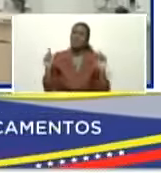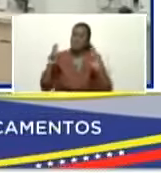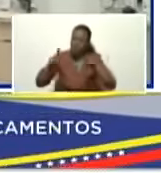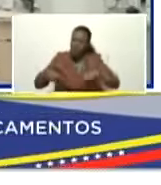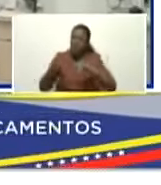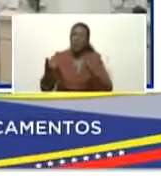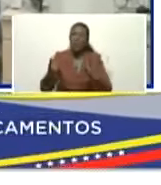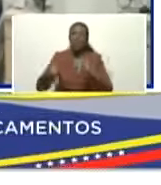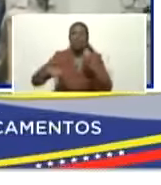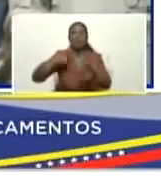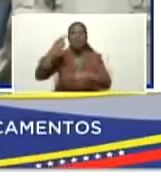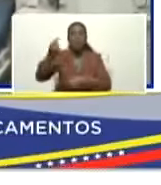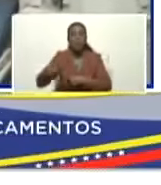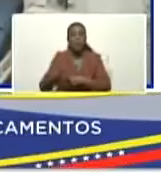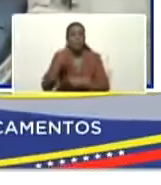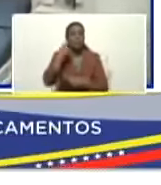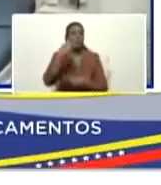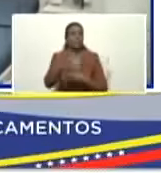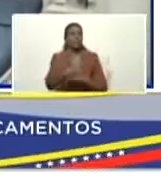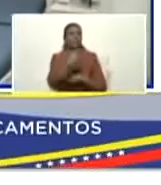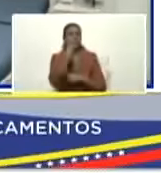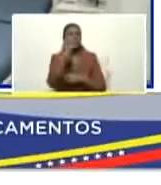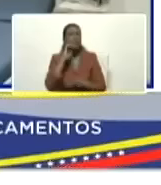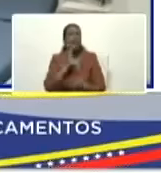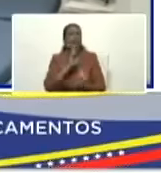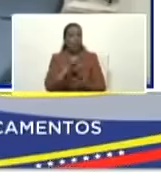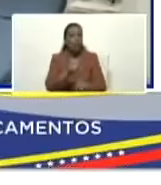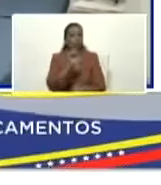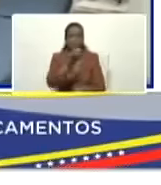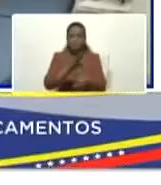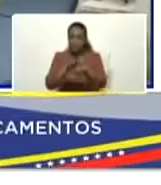Y después entonces miren lo que pasó. Esto sí se lo voy a contar.